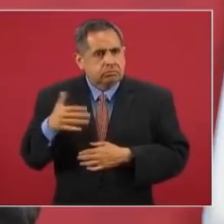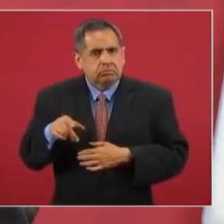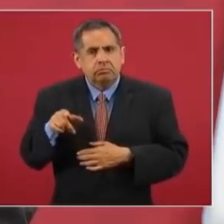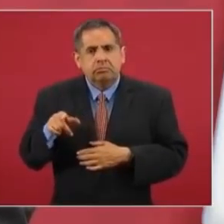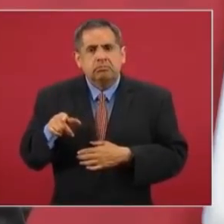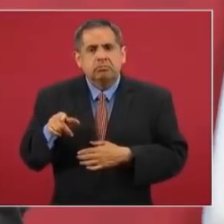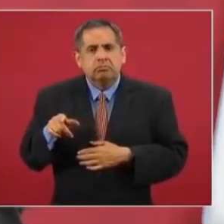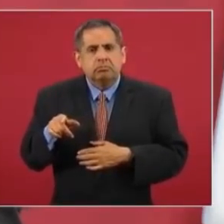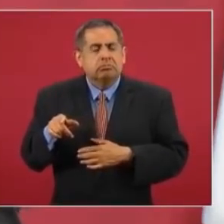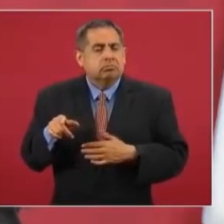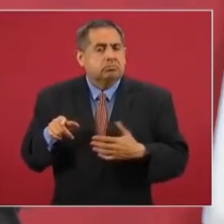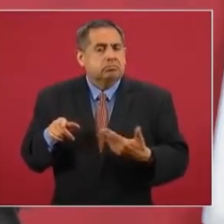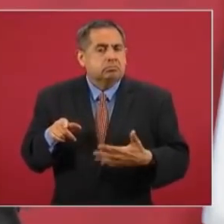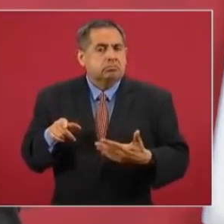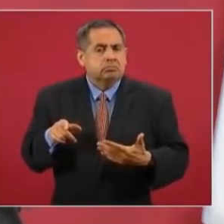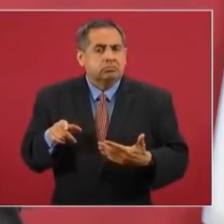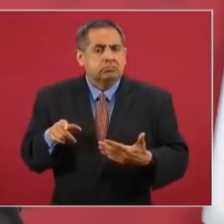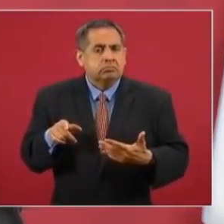se